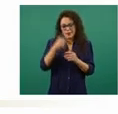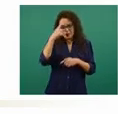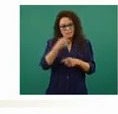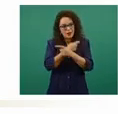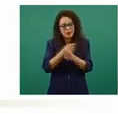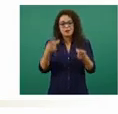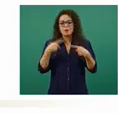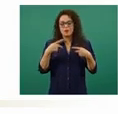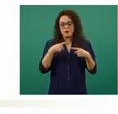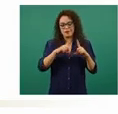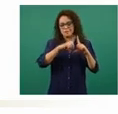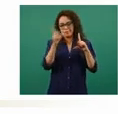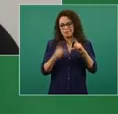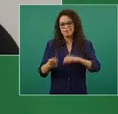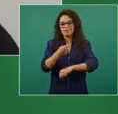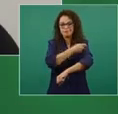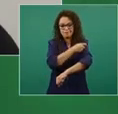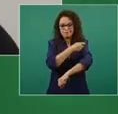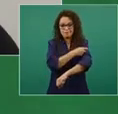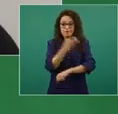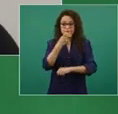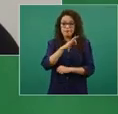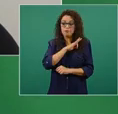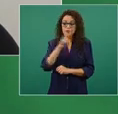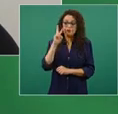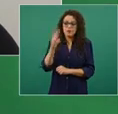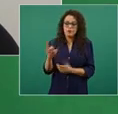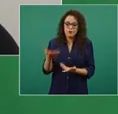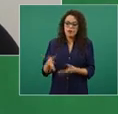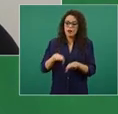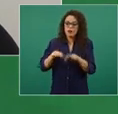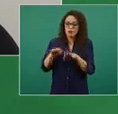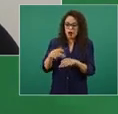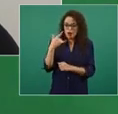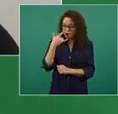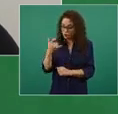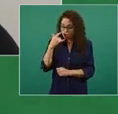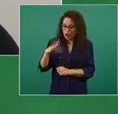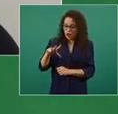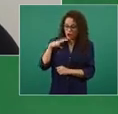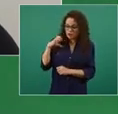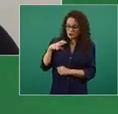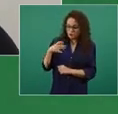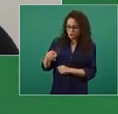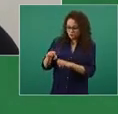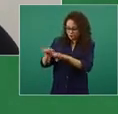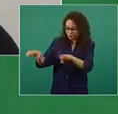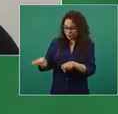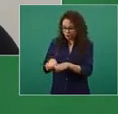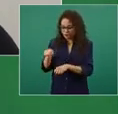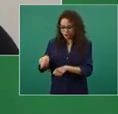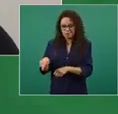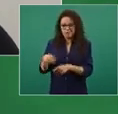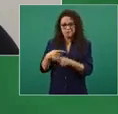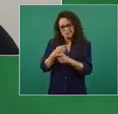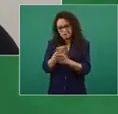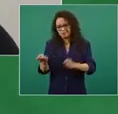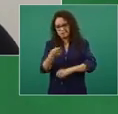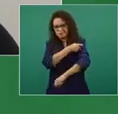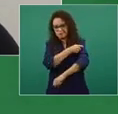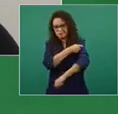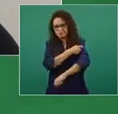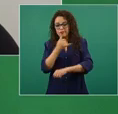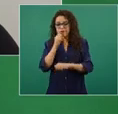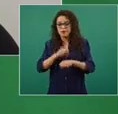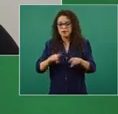el trabajo en campo que en este momento se está realizando a través del operativo Correcaminos, y obviamente en coordinación con las